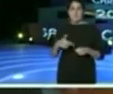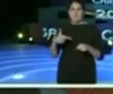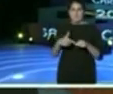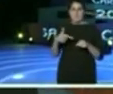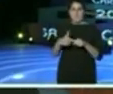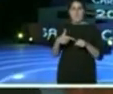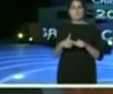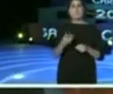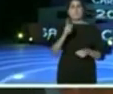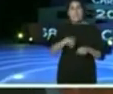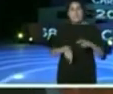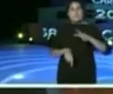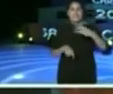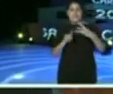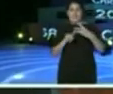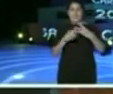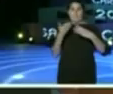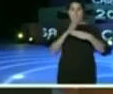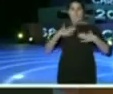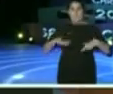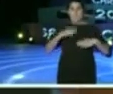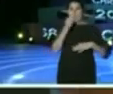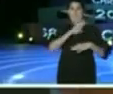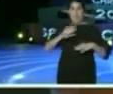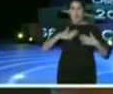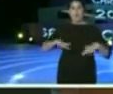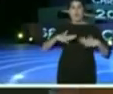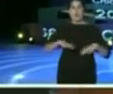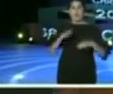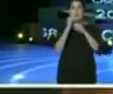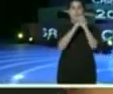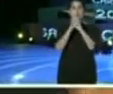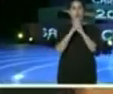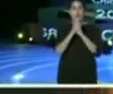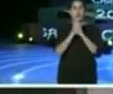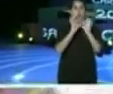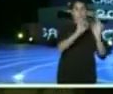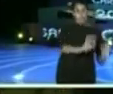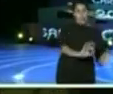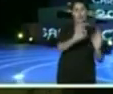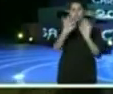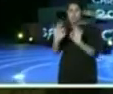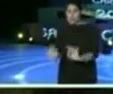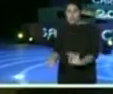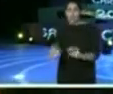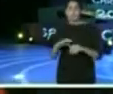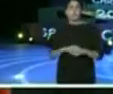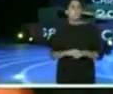de presentación al mejor disfraz. Murga, los que son, son.